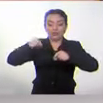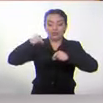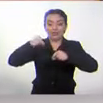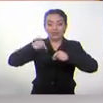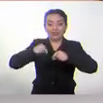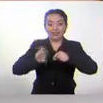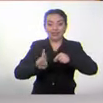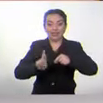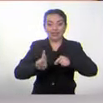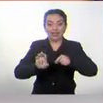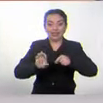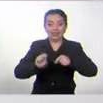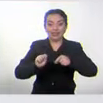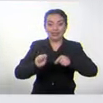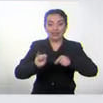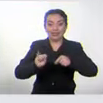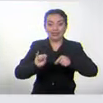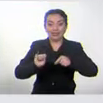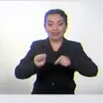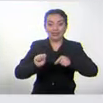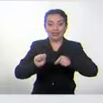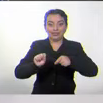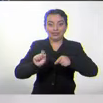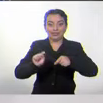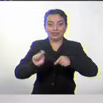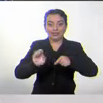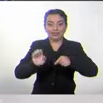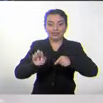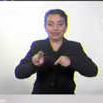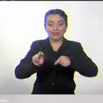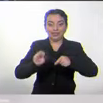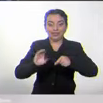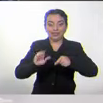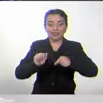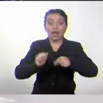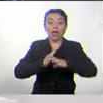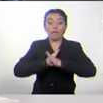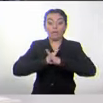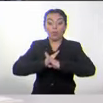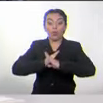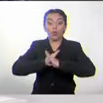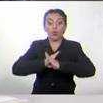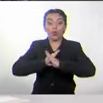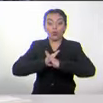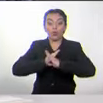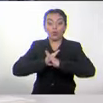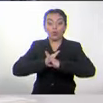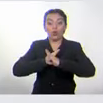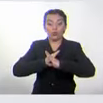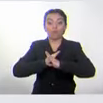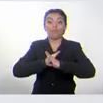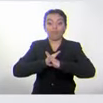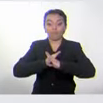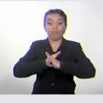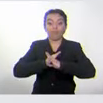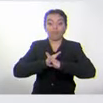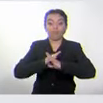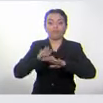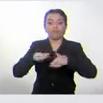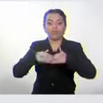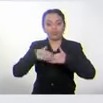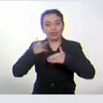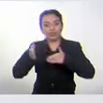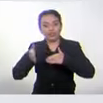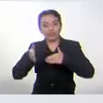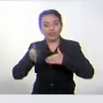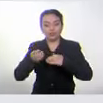para proteger el circuito. Luego vamos colocando uno a uno los diferentes LED.